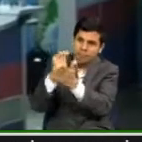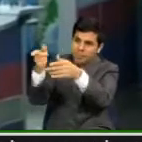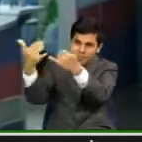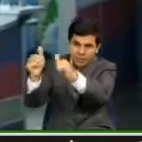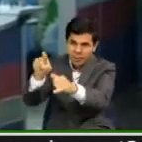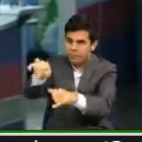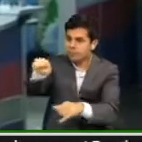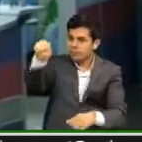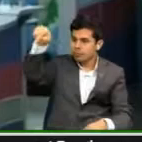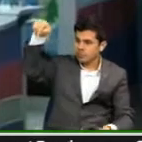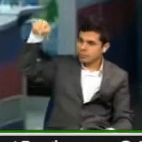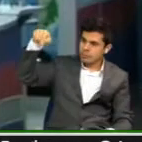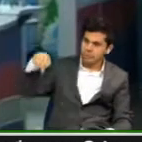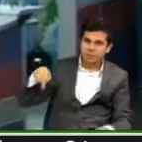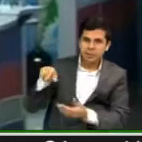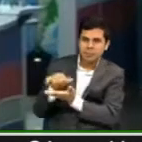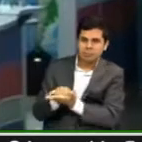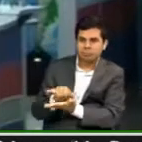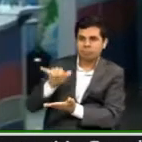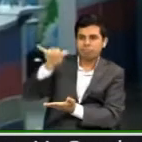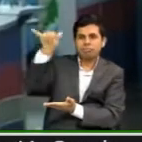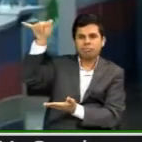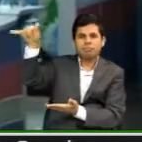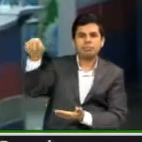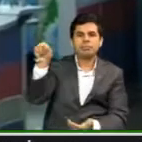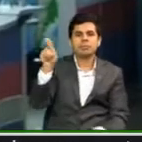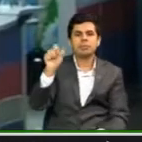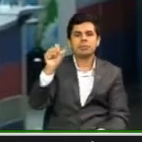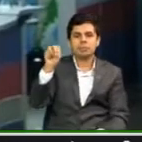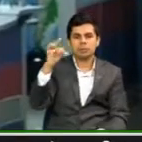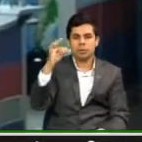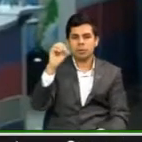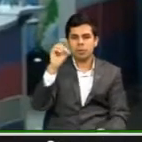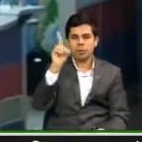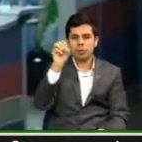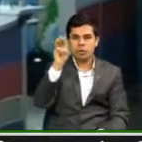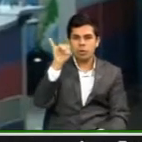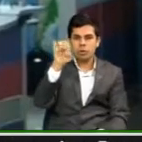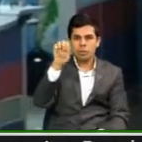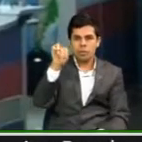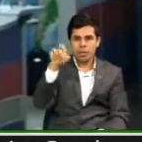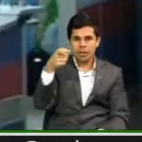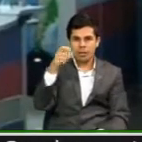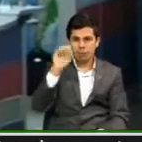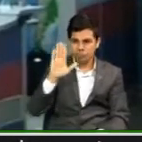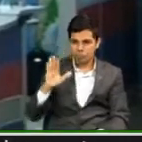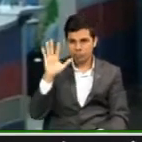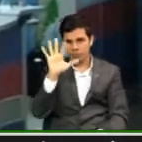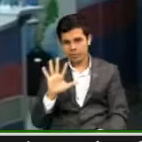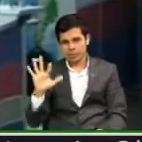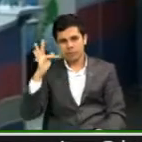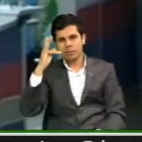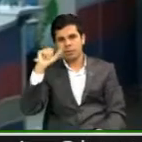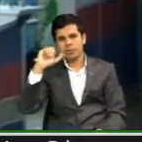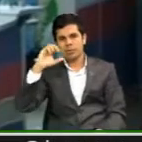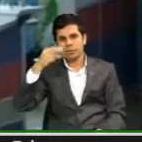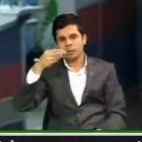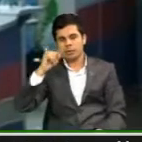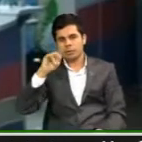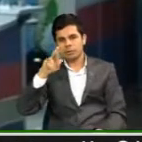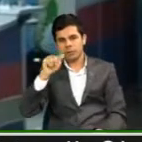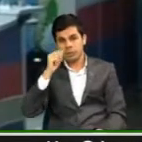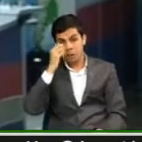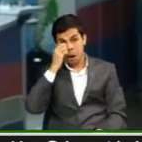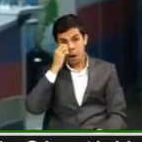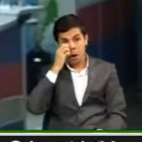al aeropuerto desde donde salen los vuelos, que es el aeropuerto de Santo Domingo en el estado Táchira. Esa es la única, digamos,